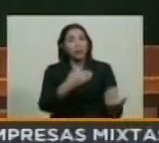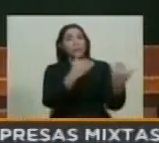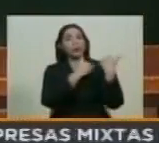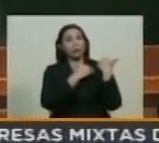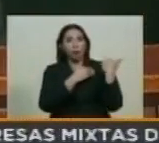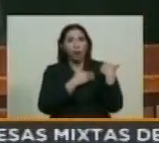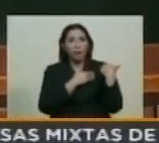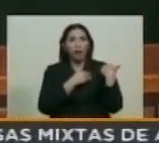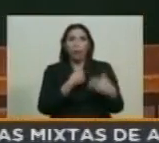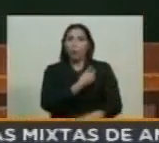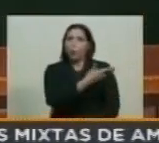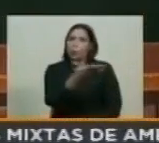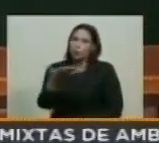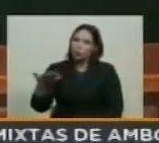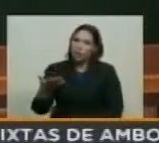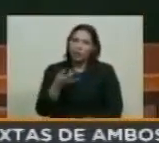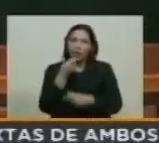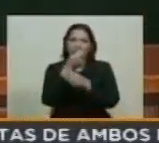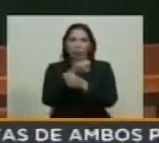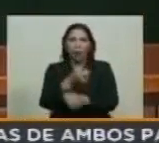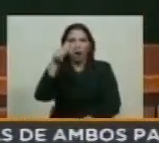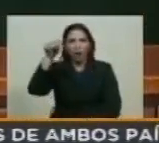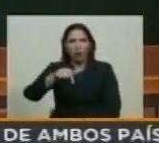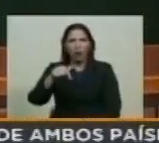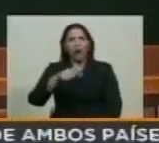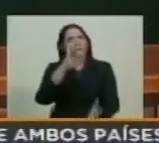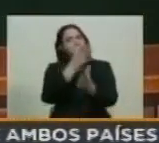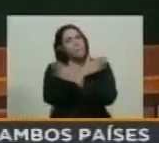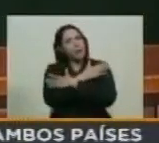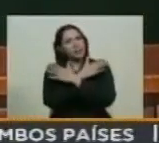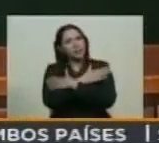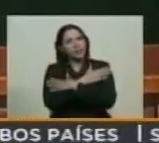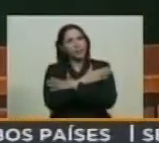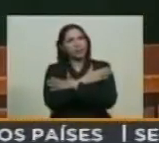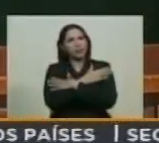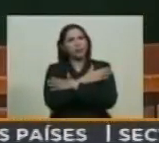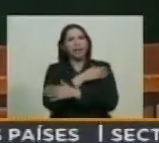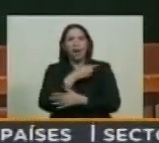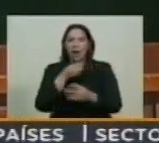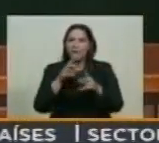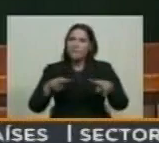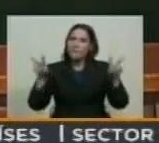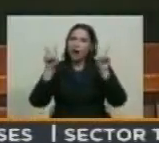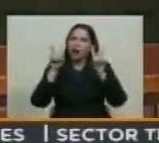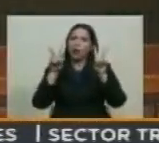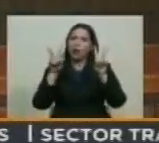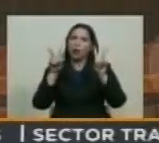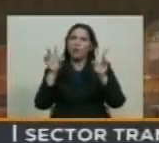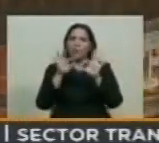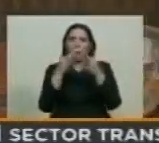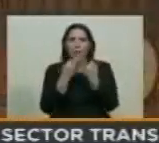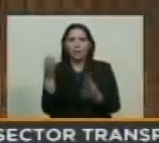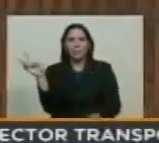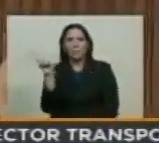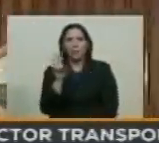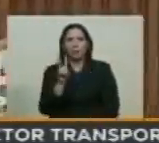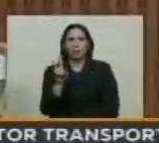que ustedes se estén graduando hoy acá. Felicitaciones, altos valores de la familia